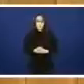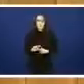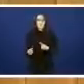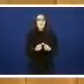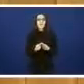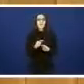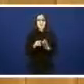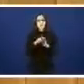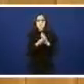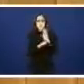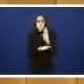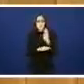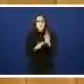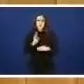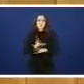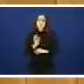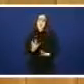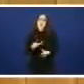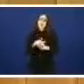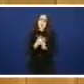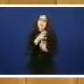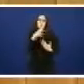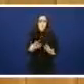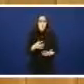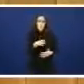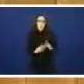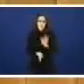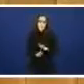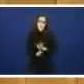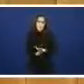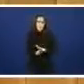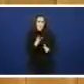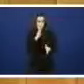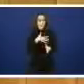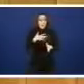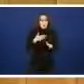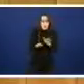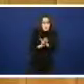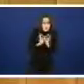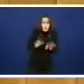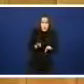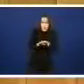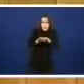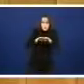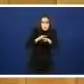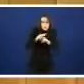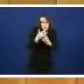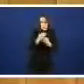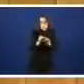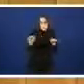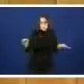propostas afectan as situacións que non son sostibles en momentos actuais se queremos manter o nivel retributivo do personal da Xunta,